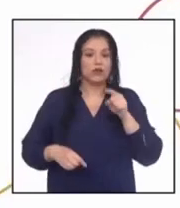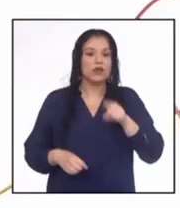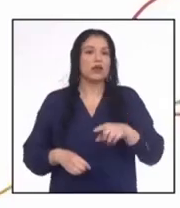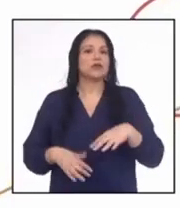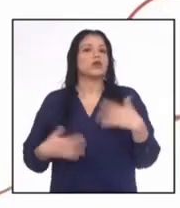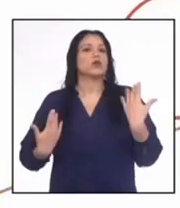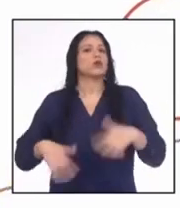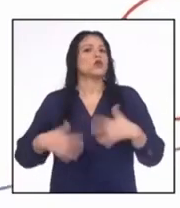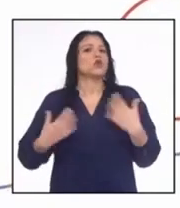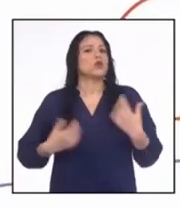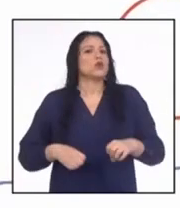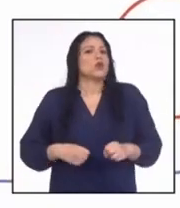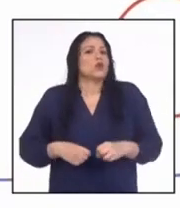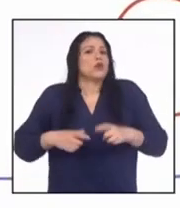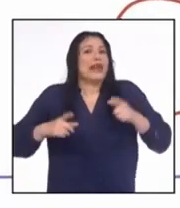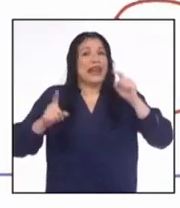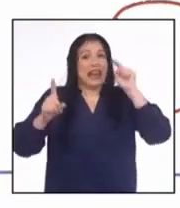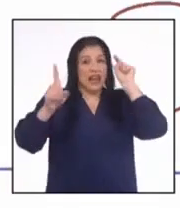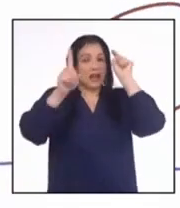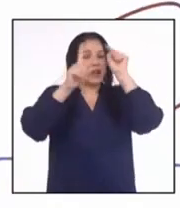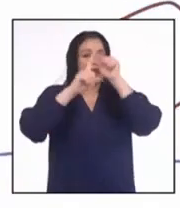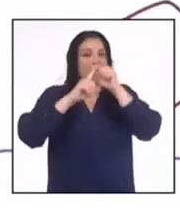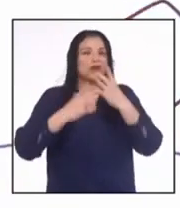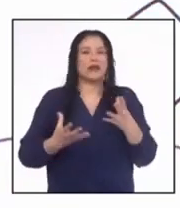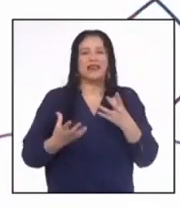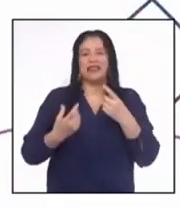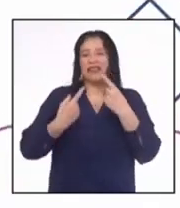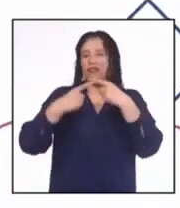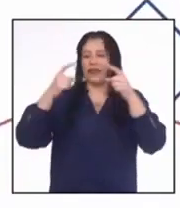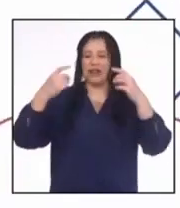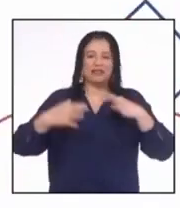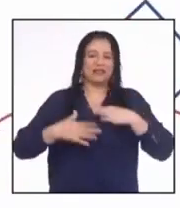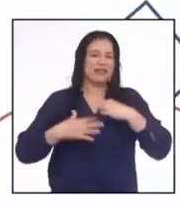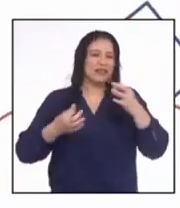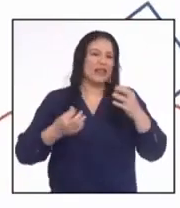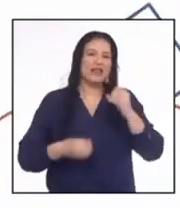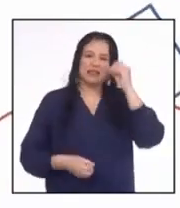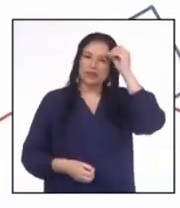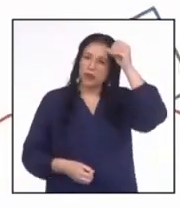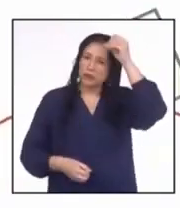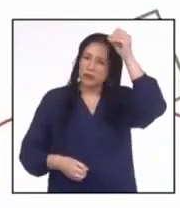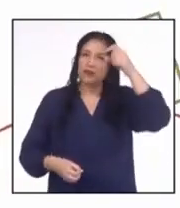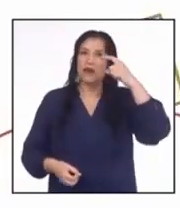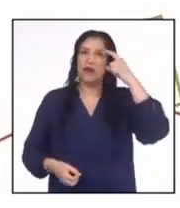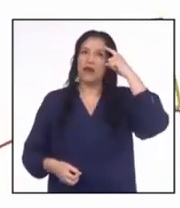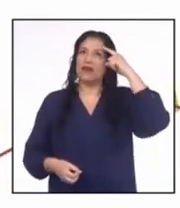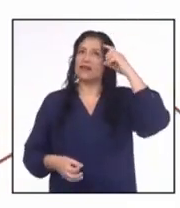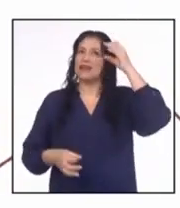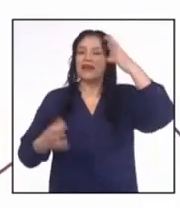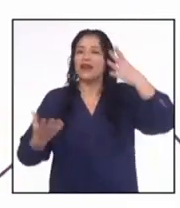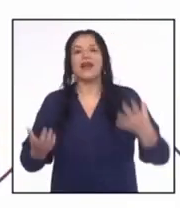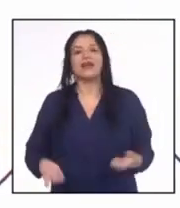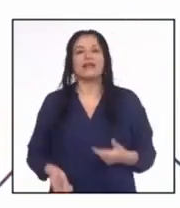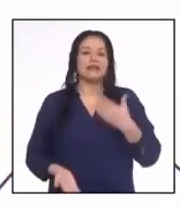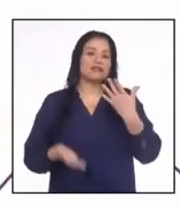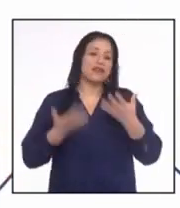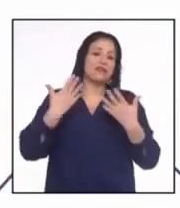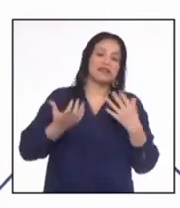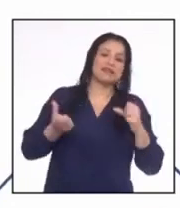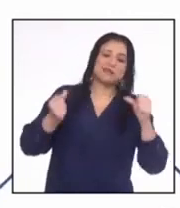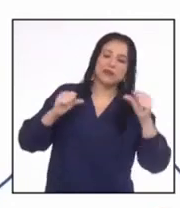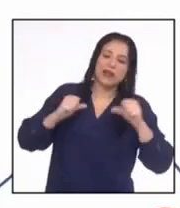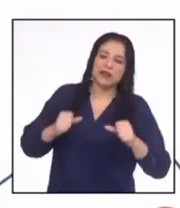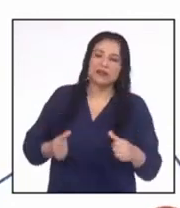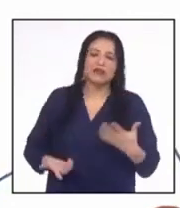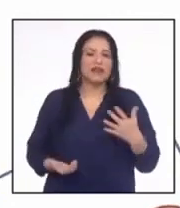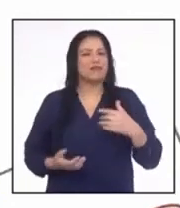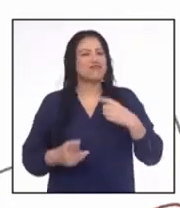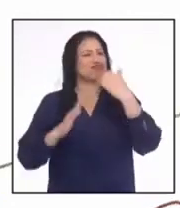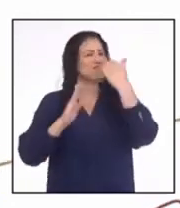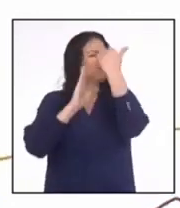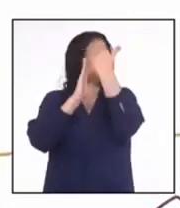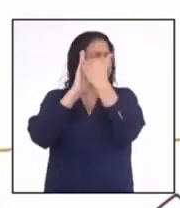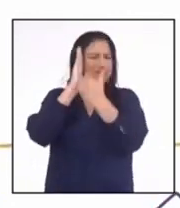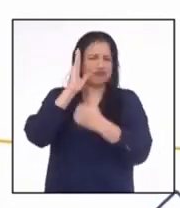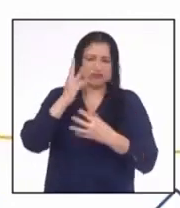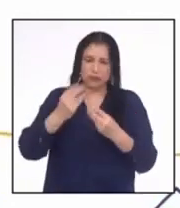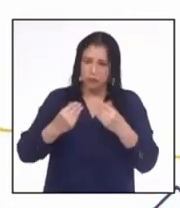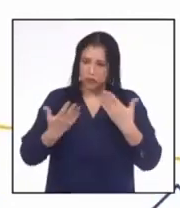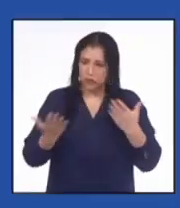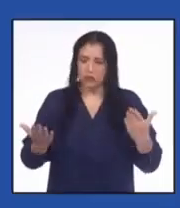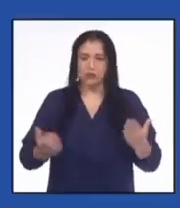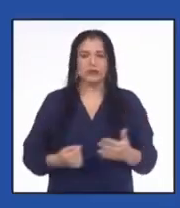verdadero reto. Están los diversos intereses, posturas, creencias, posibles pérdidas, lealtades.